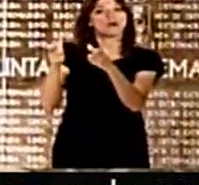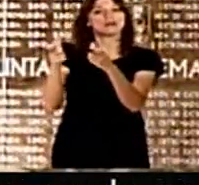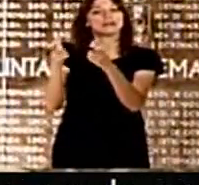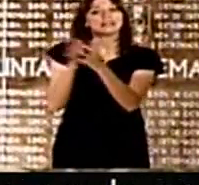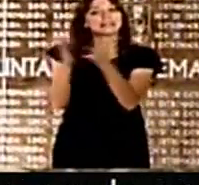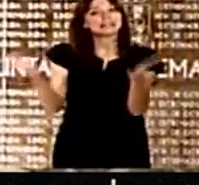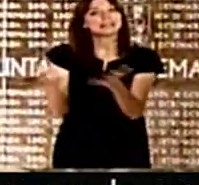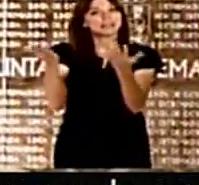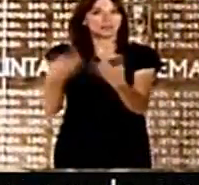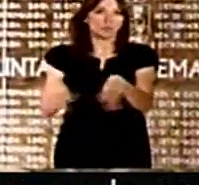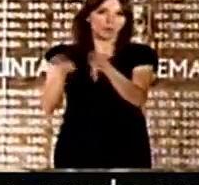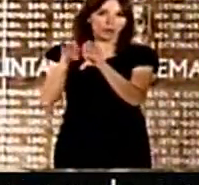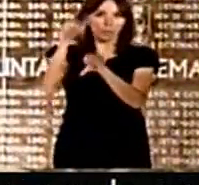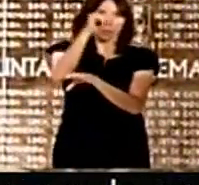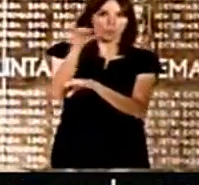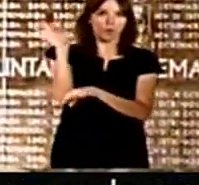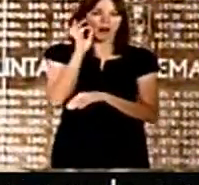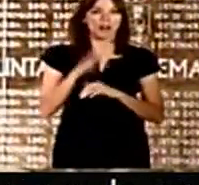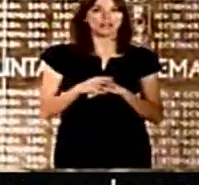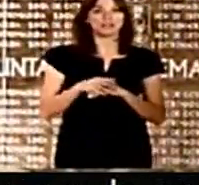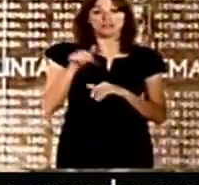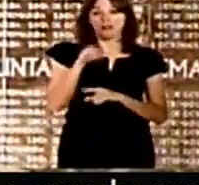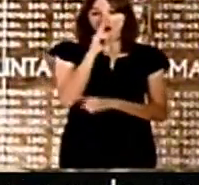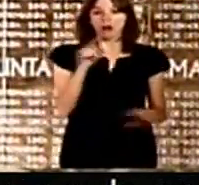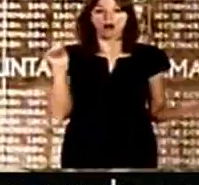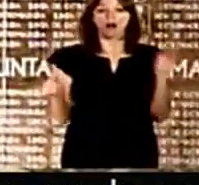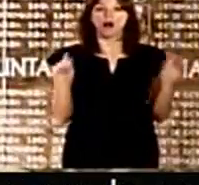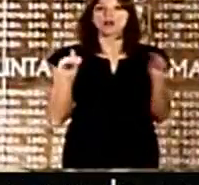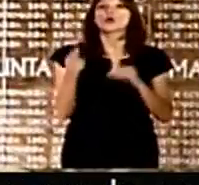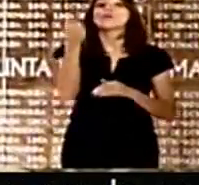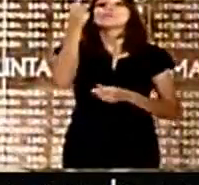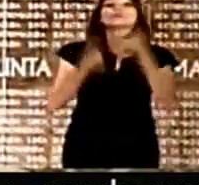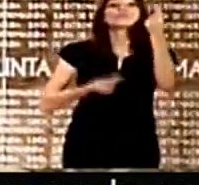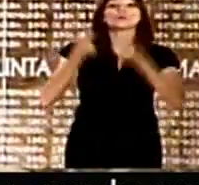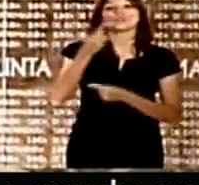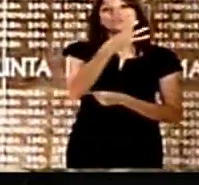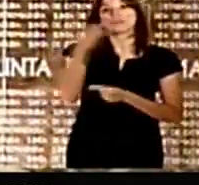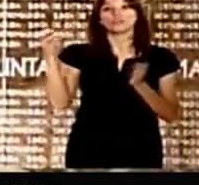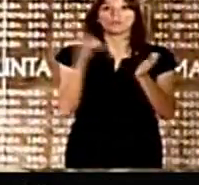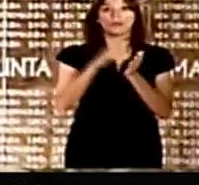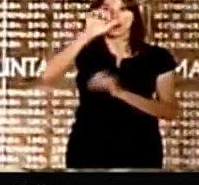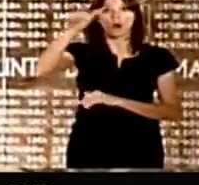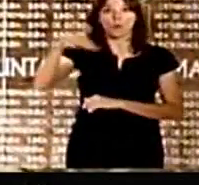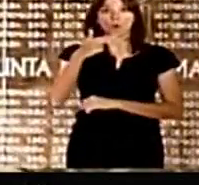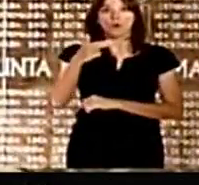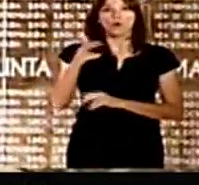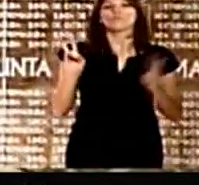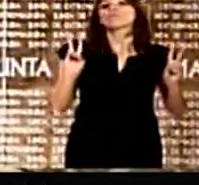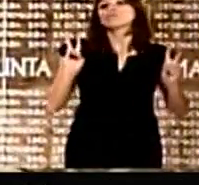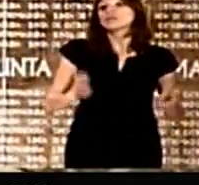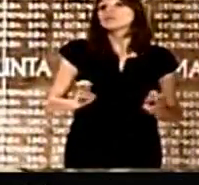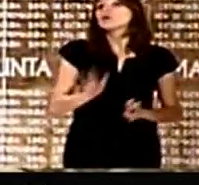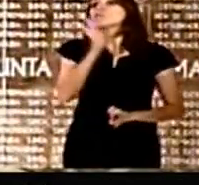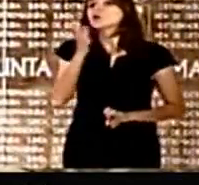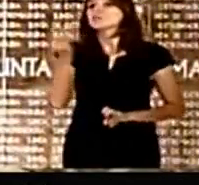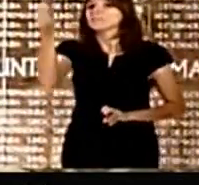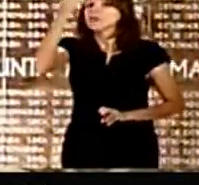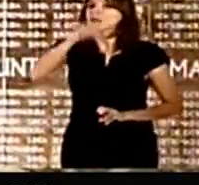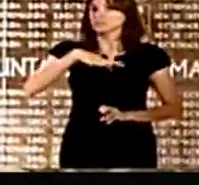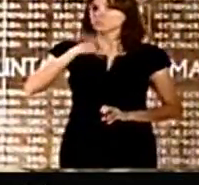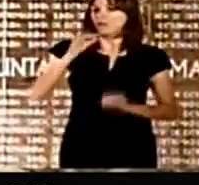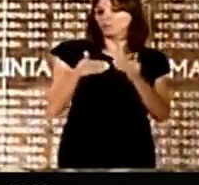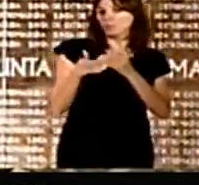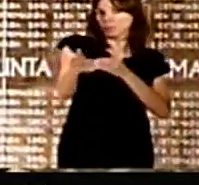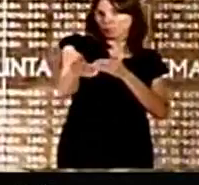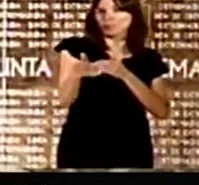ejercicio 18, con un presupuesto de 300.000 euros, en principio porque es un crédito ampliable. Se